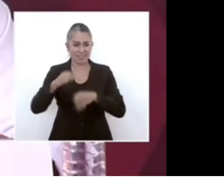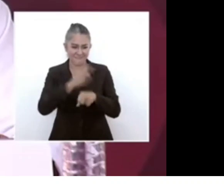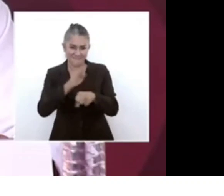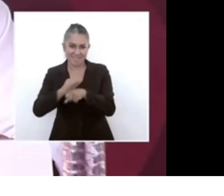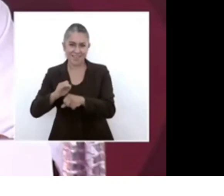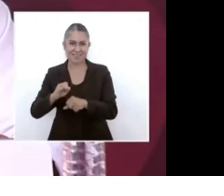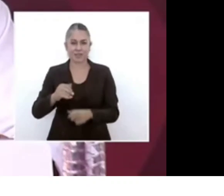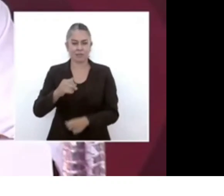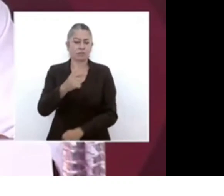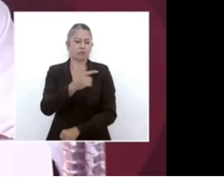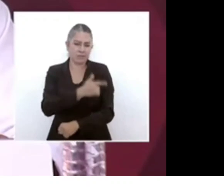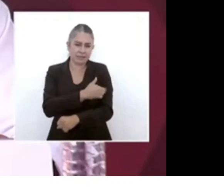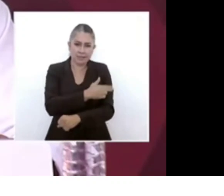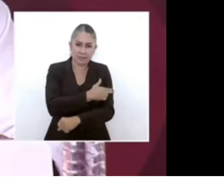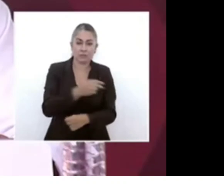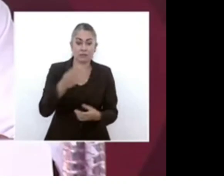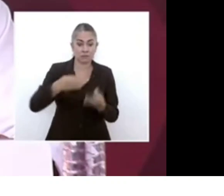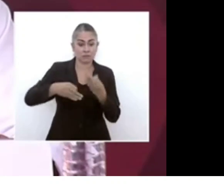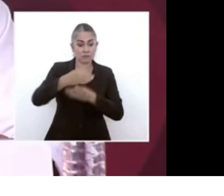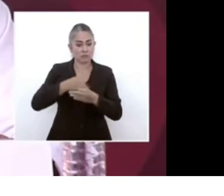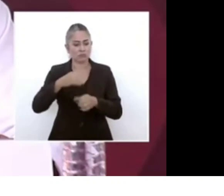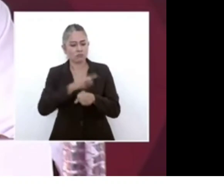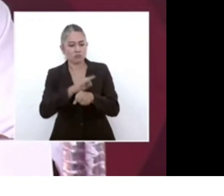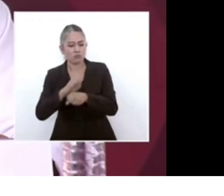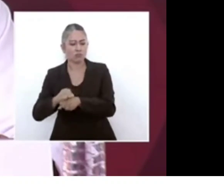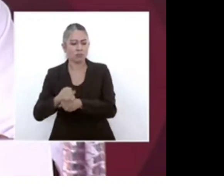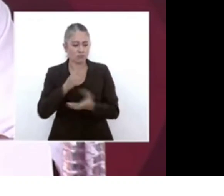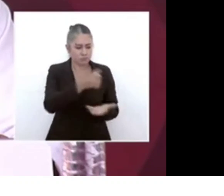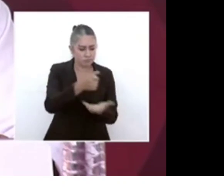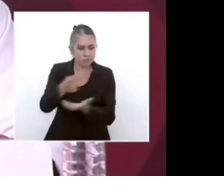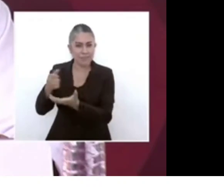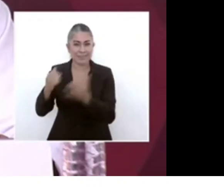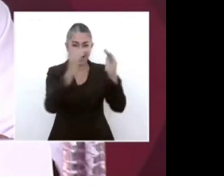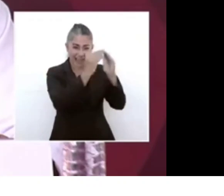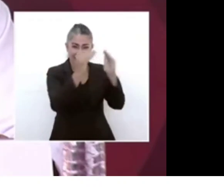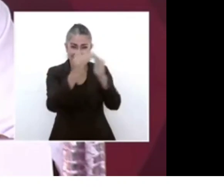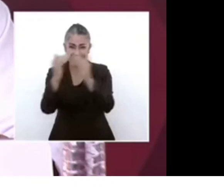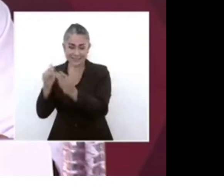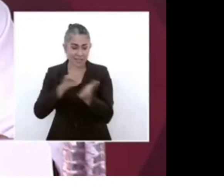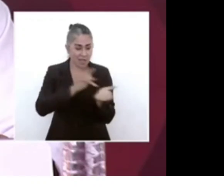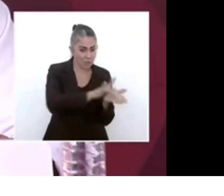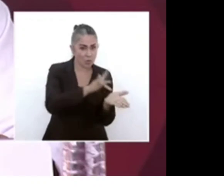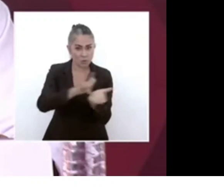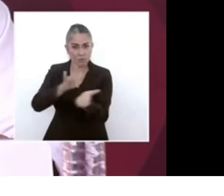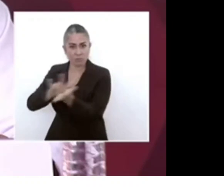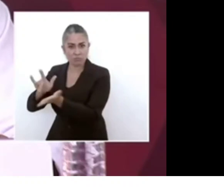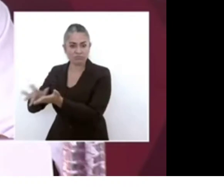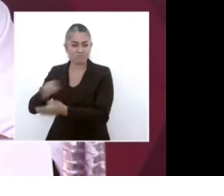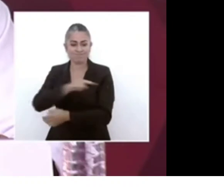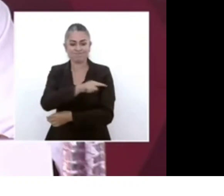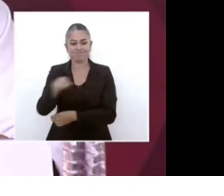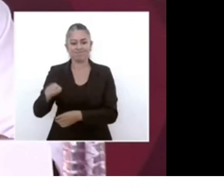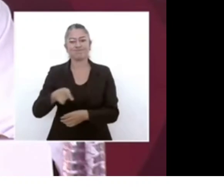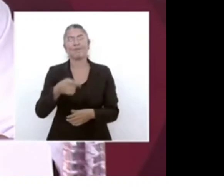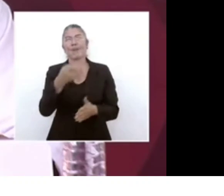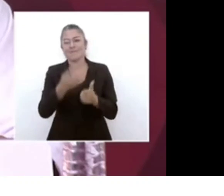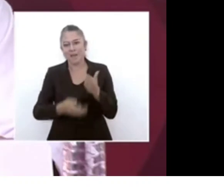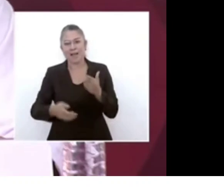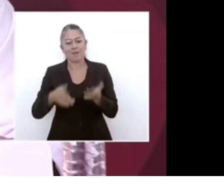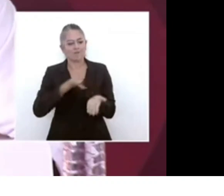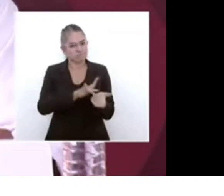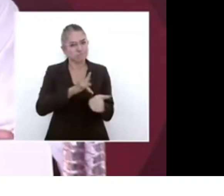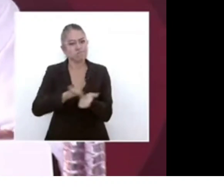también se entregará un paquete de enseres por vivienda para la recuperación de quienes resultaron afectados. Es